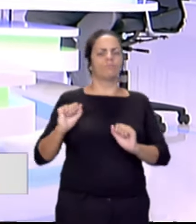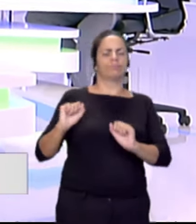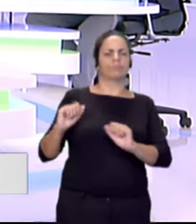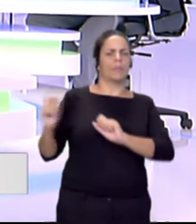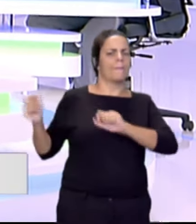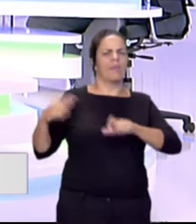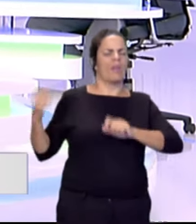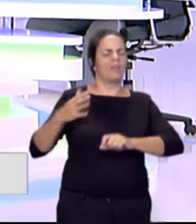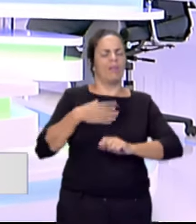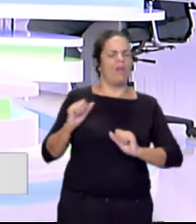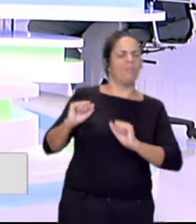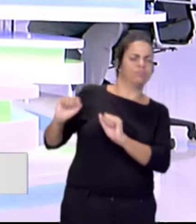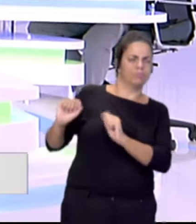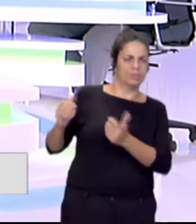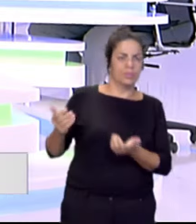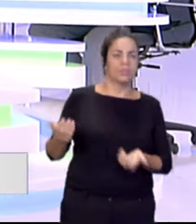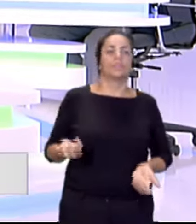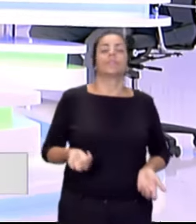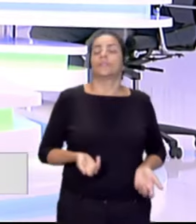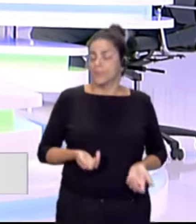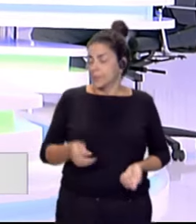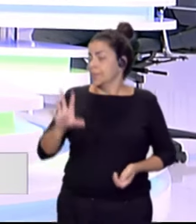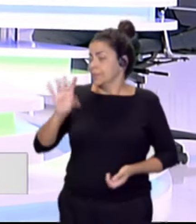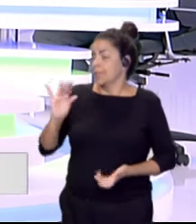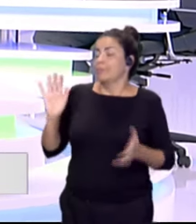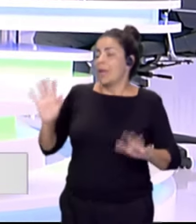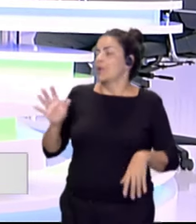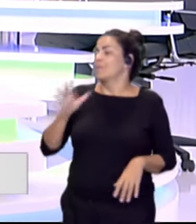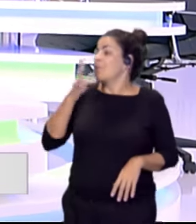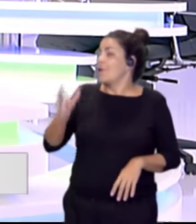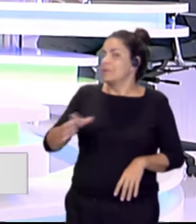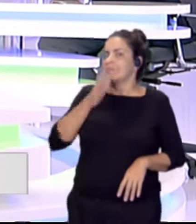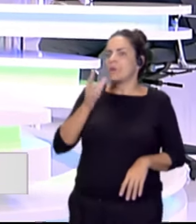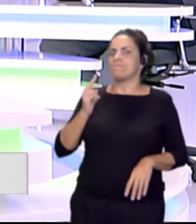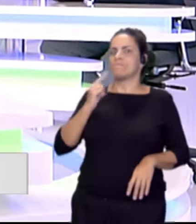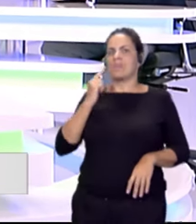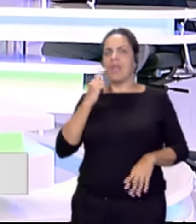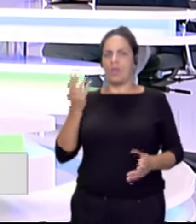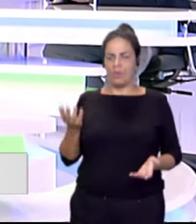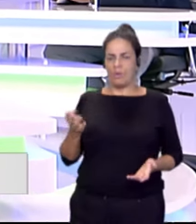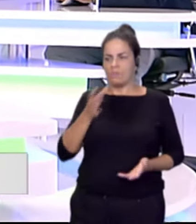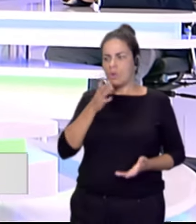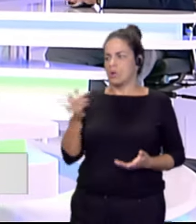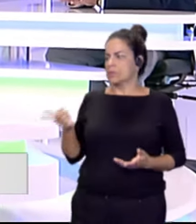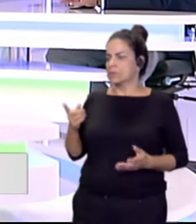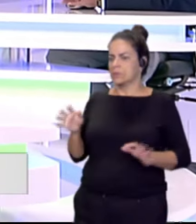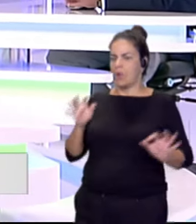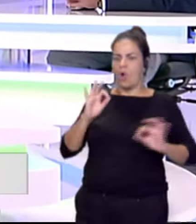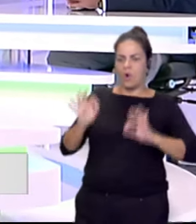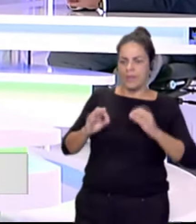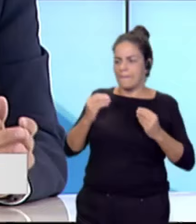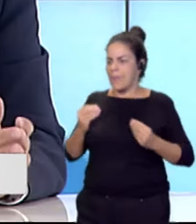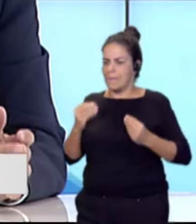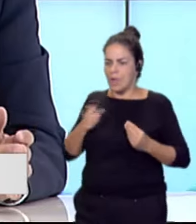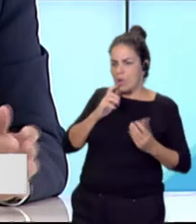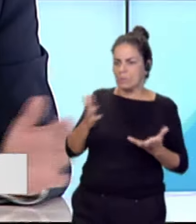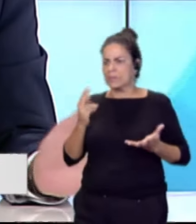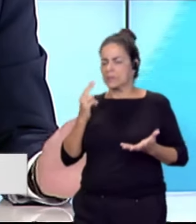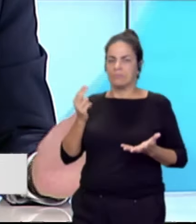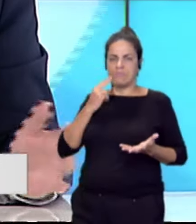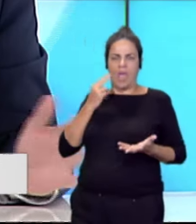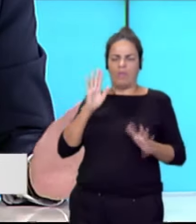migrantes. Sí, pero fundamentalmente por una cuestión de miedo al no saberlo ordenar adecuadamente y, desde luego, por el